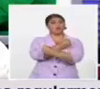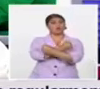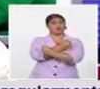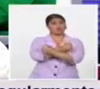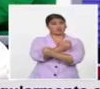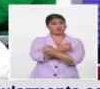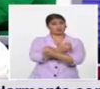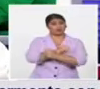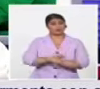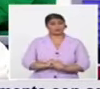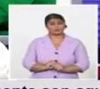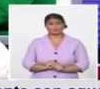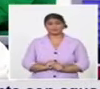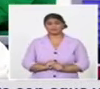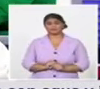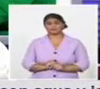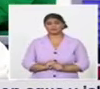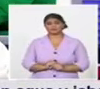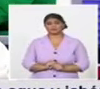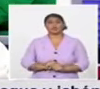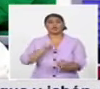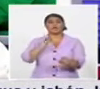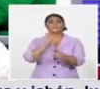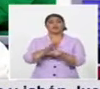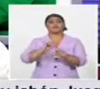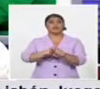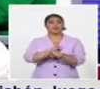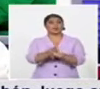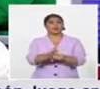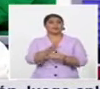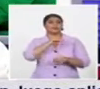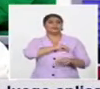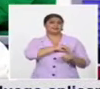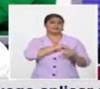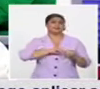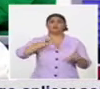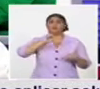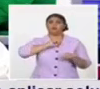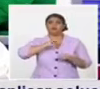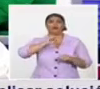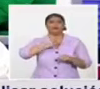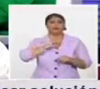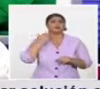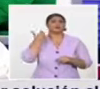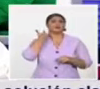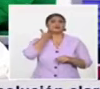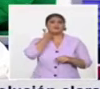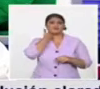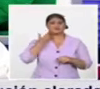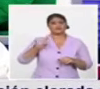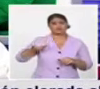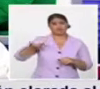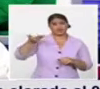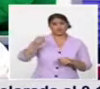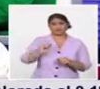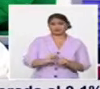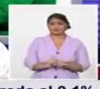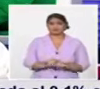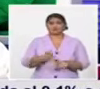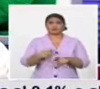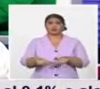como síntomas iniciales tos y fiebre. Un paciente relativamente joven, 58 años de